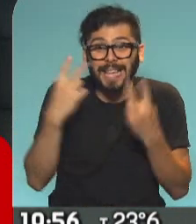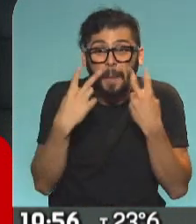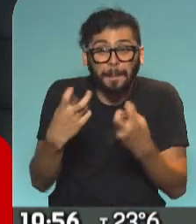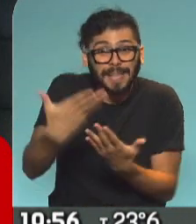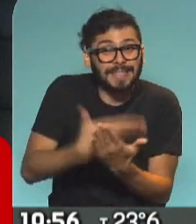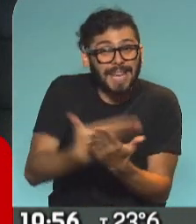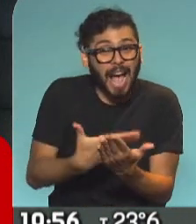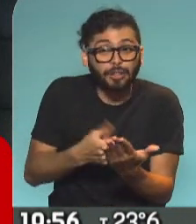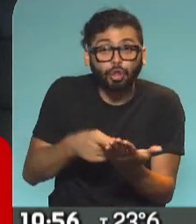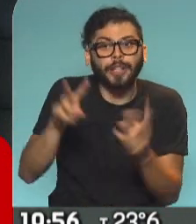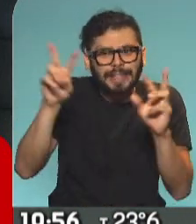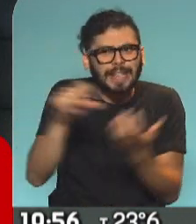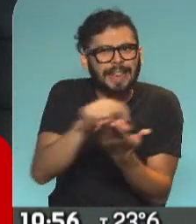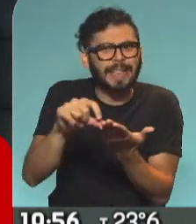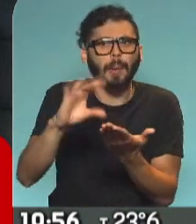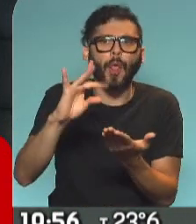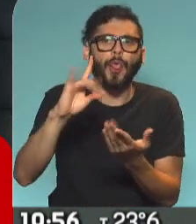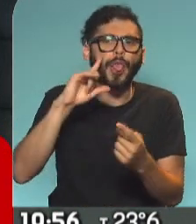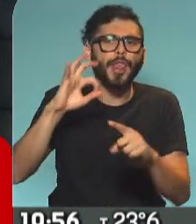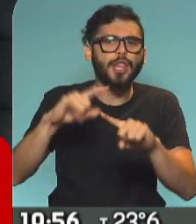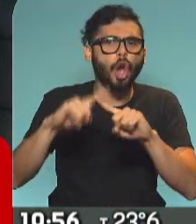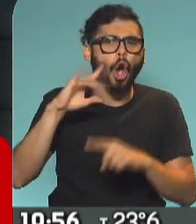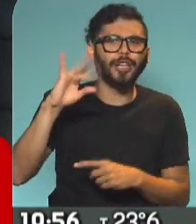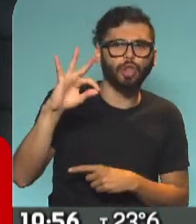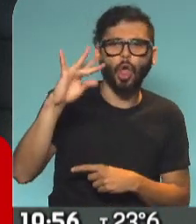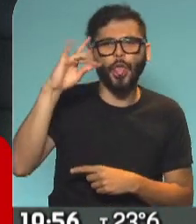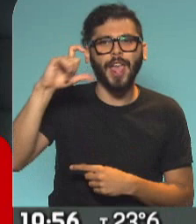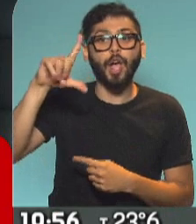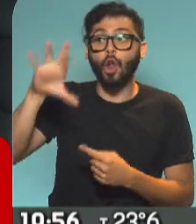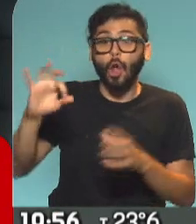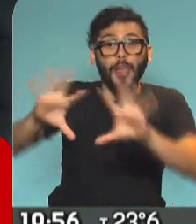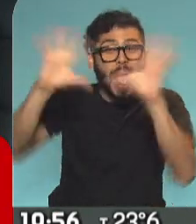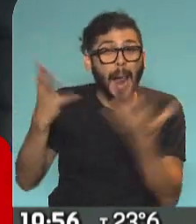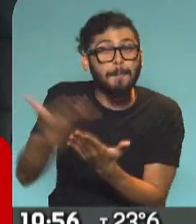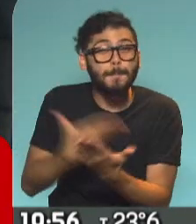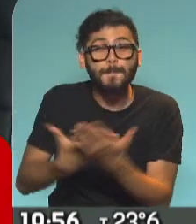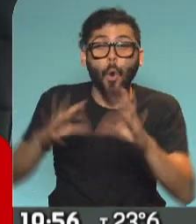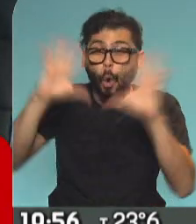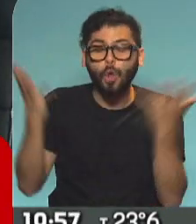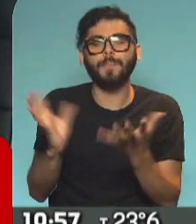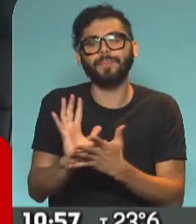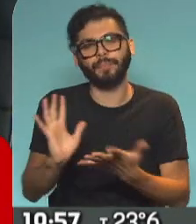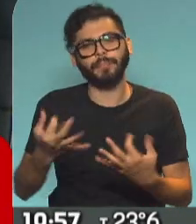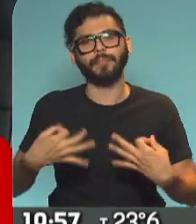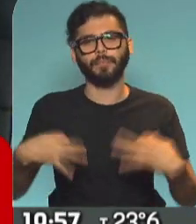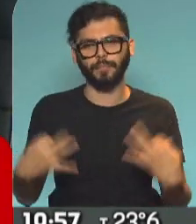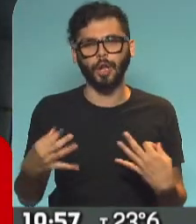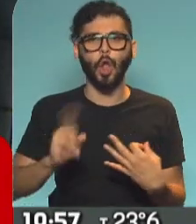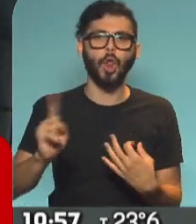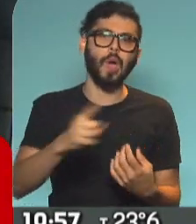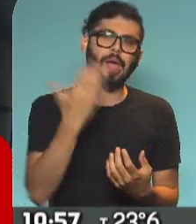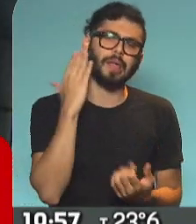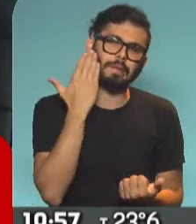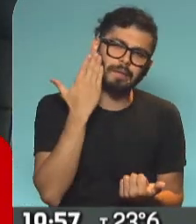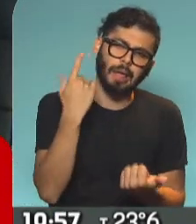de dióxido de cloro en la literatura mundial. Sí. Seria, en la literatura seria, no en la de Facebook,